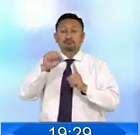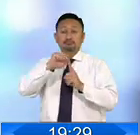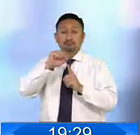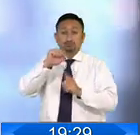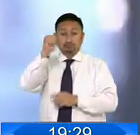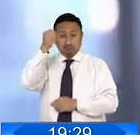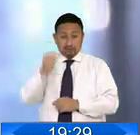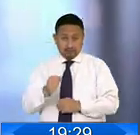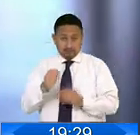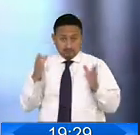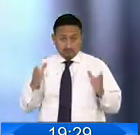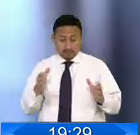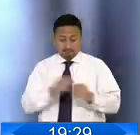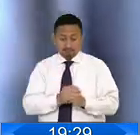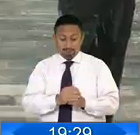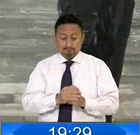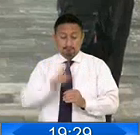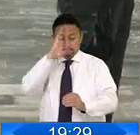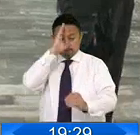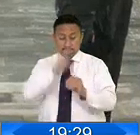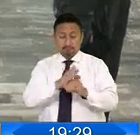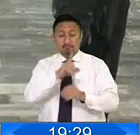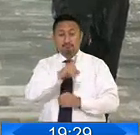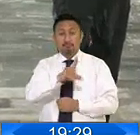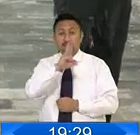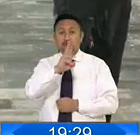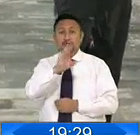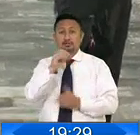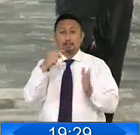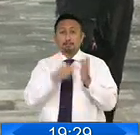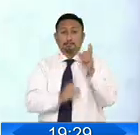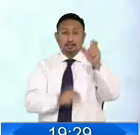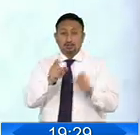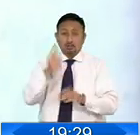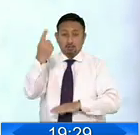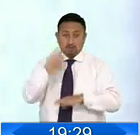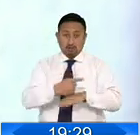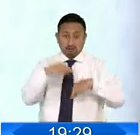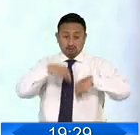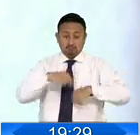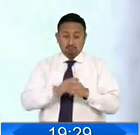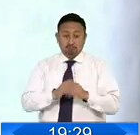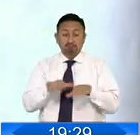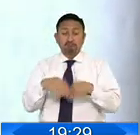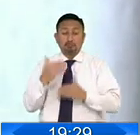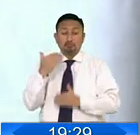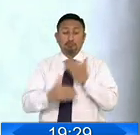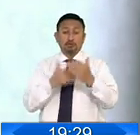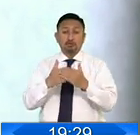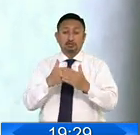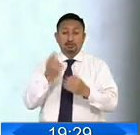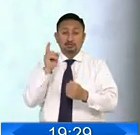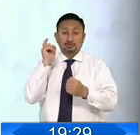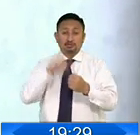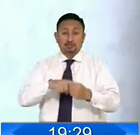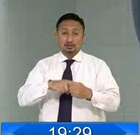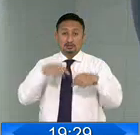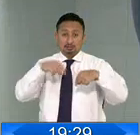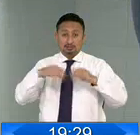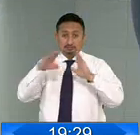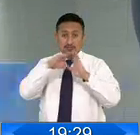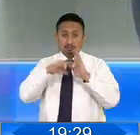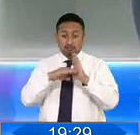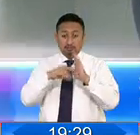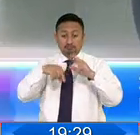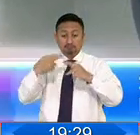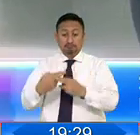objetivo del gobierno es vacunar hasta 160 mil personas por día. Habrá una fase de inscripción para los procesos subsiguientes de vacunación que